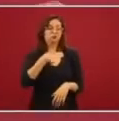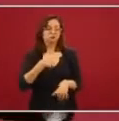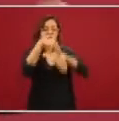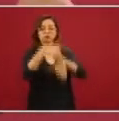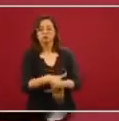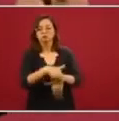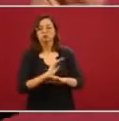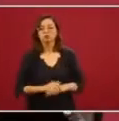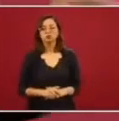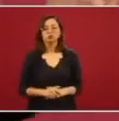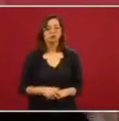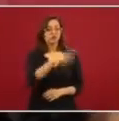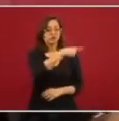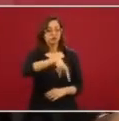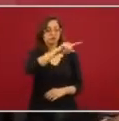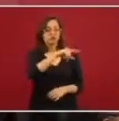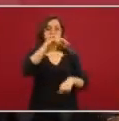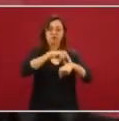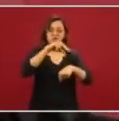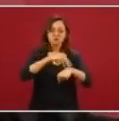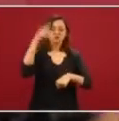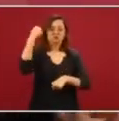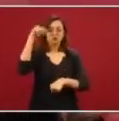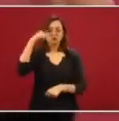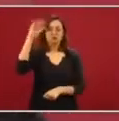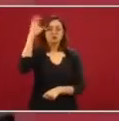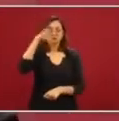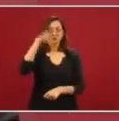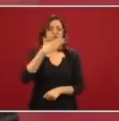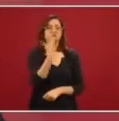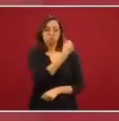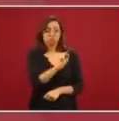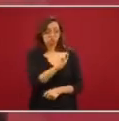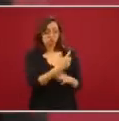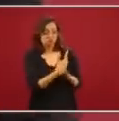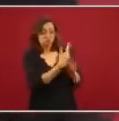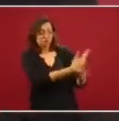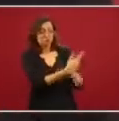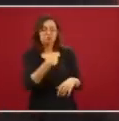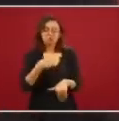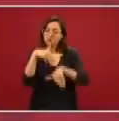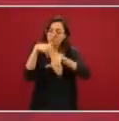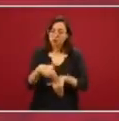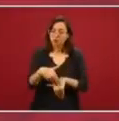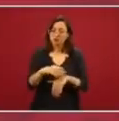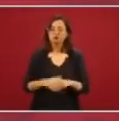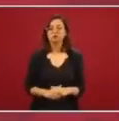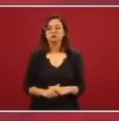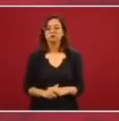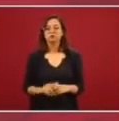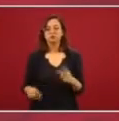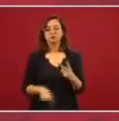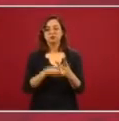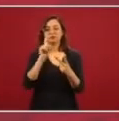los técnicos los médicos los científicos los expertos y segundo derivado de